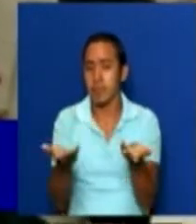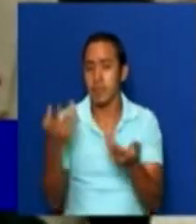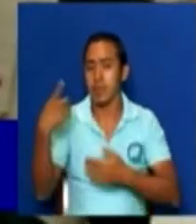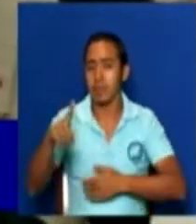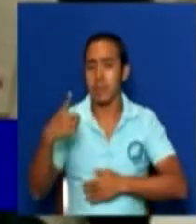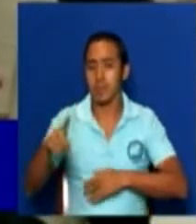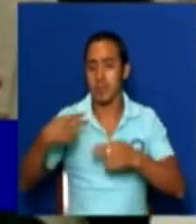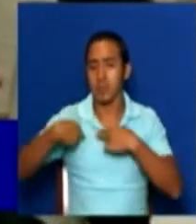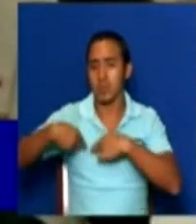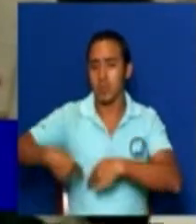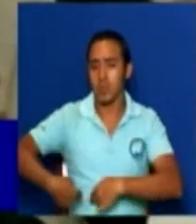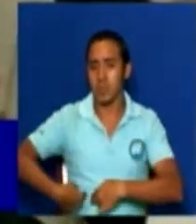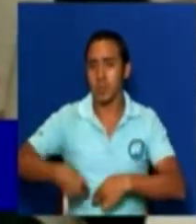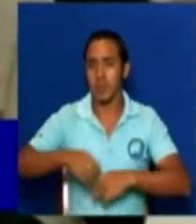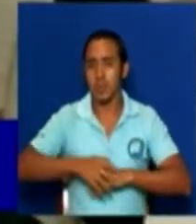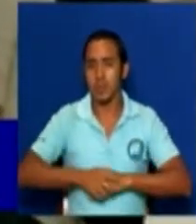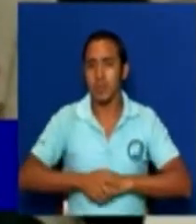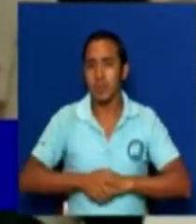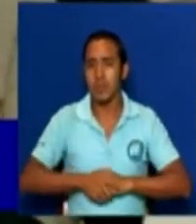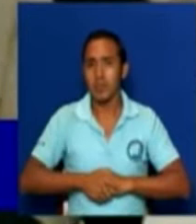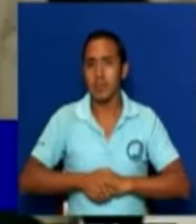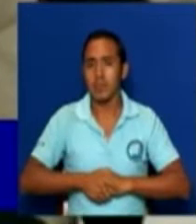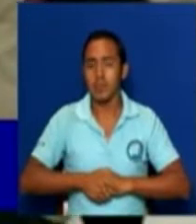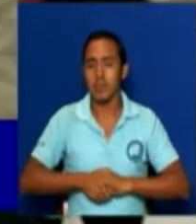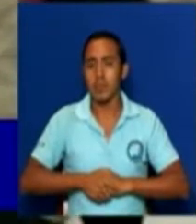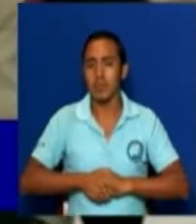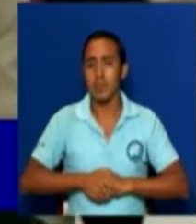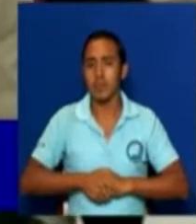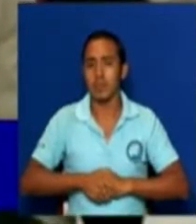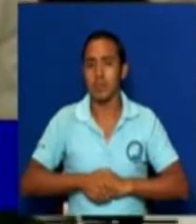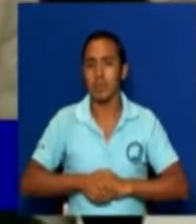Derechos Humanos. Así que